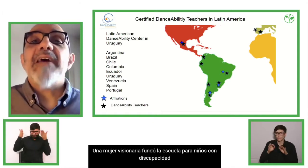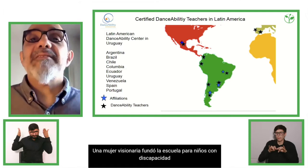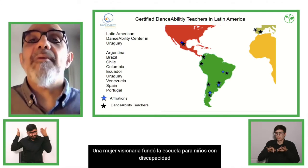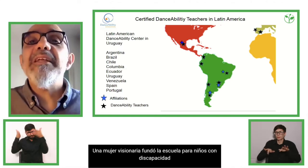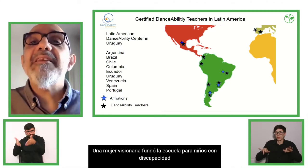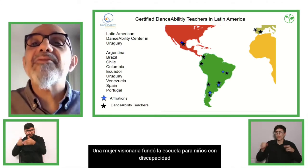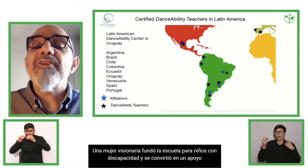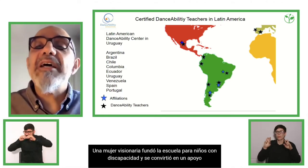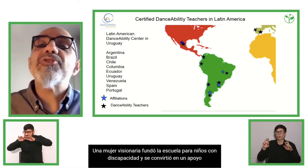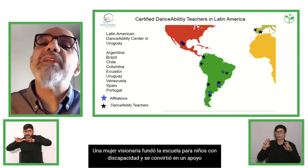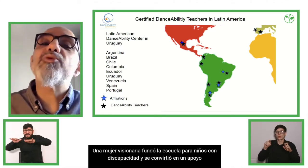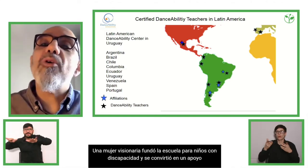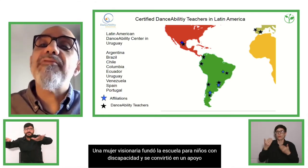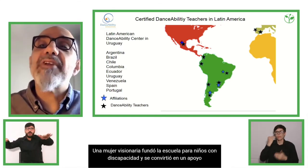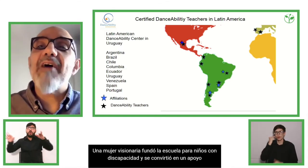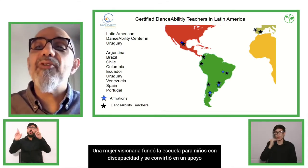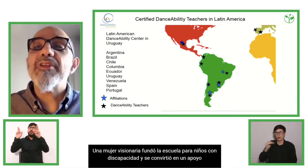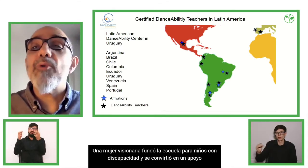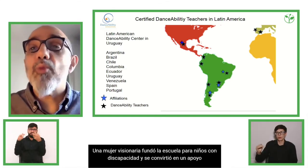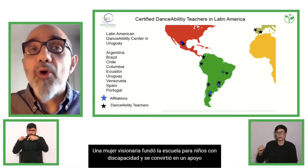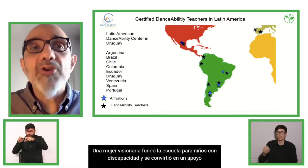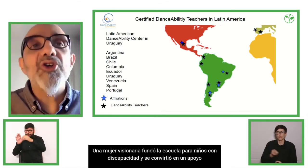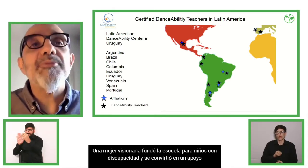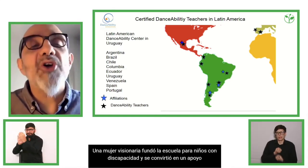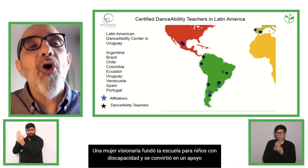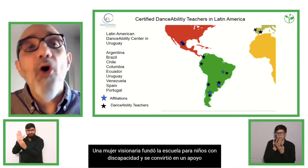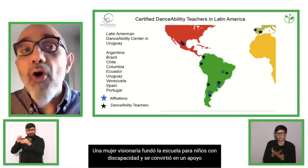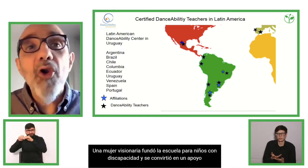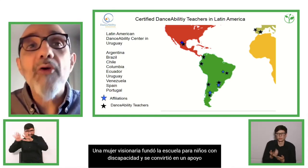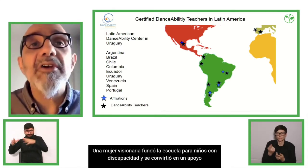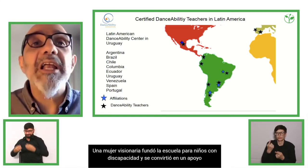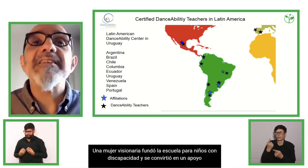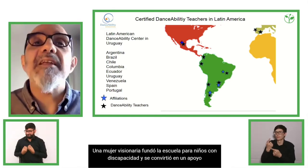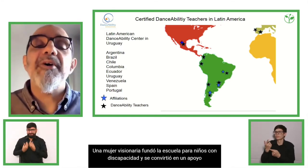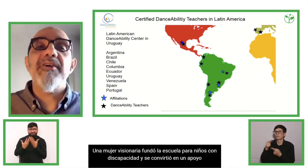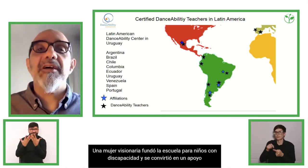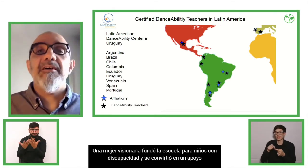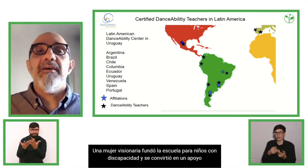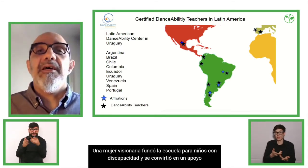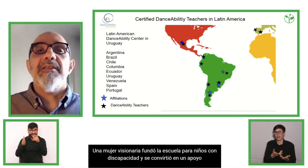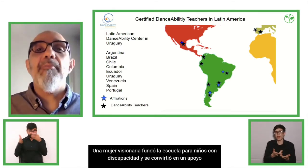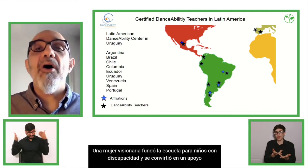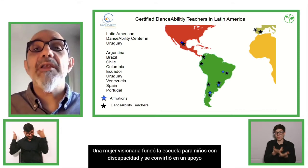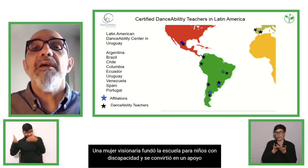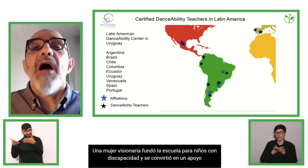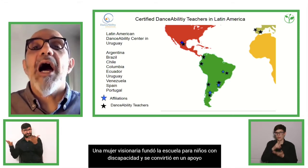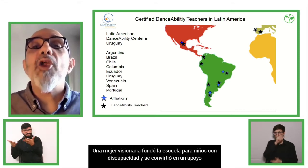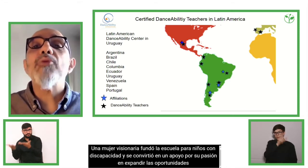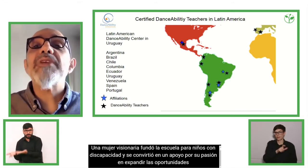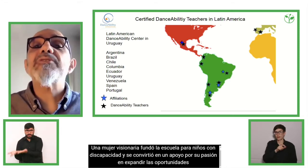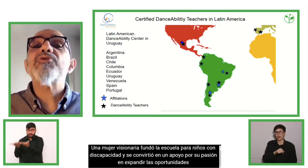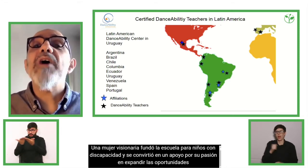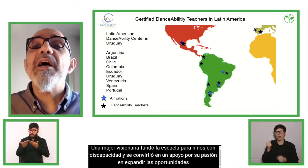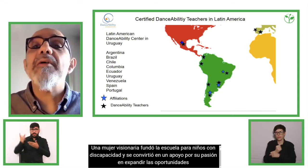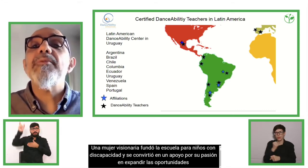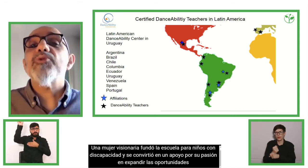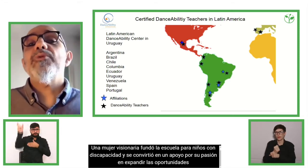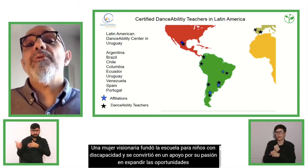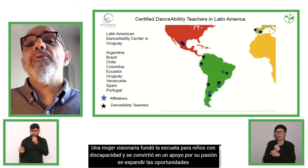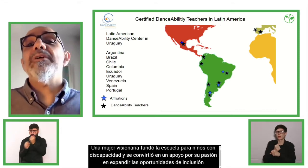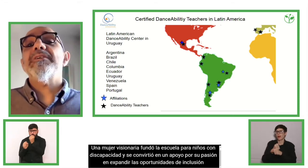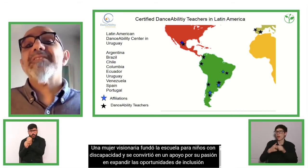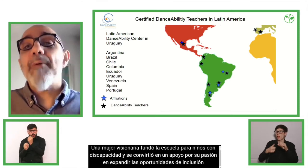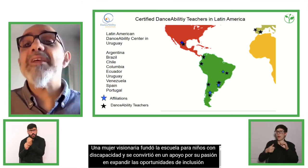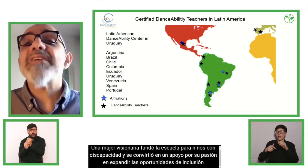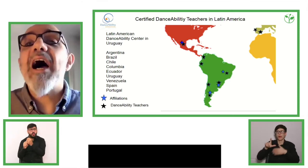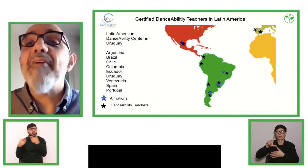niños de expresión de sí mismo. Ella nos ha entregado talleres en toda